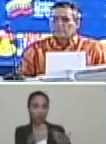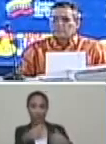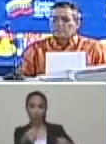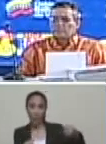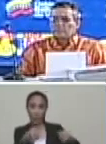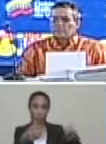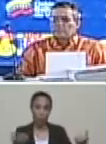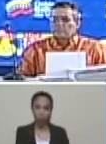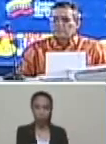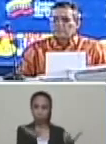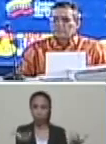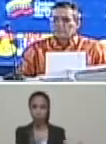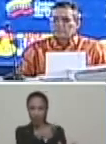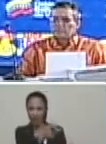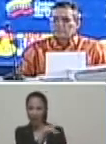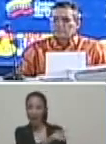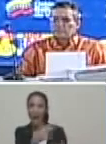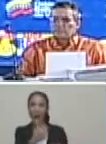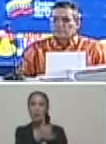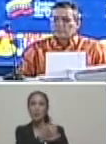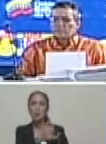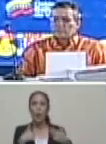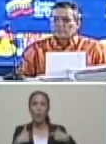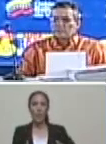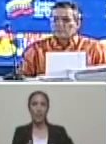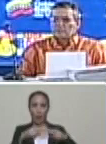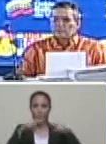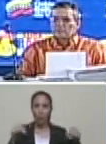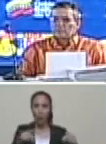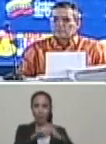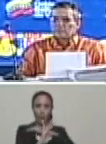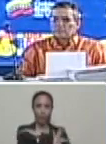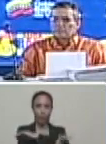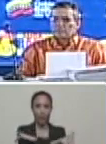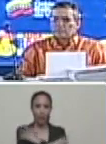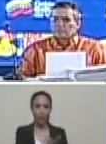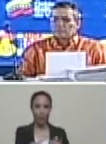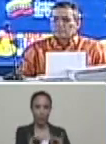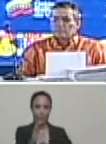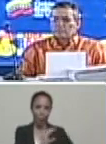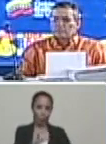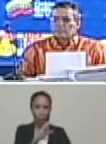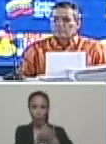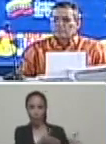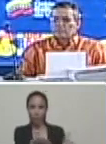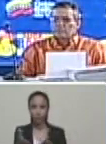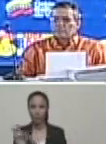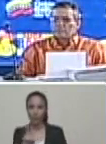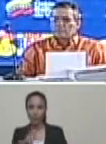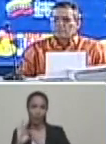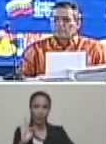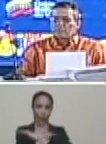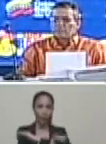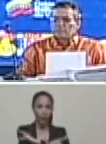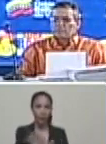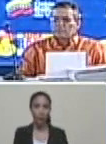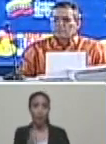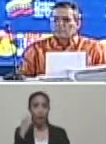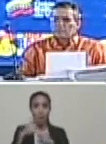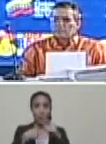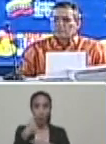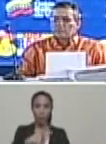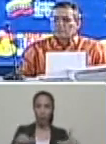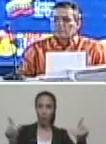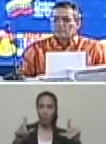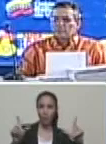dentro, encima del puente fronterizo Simón Bolívar. Después CNN y New